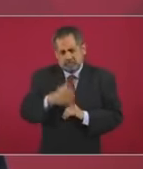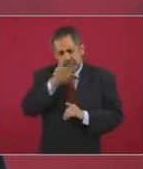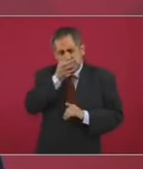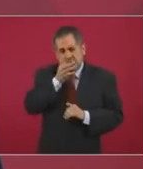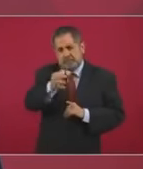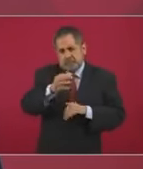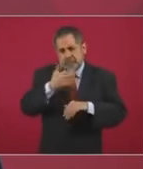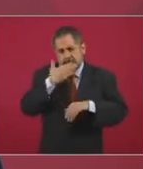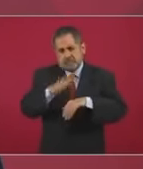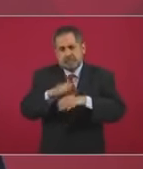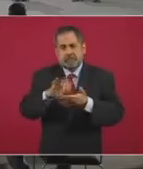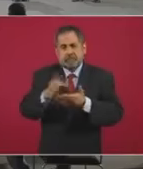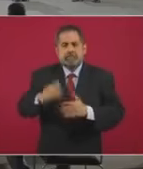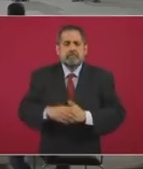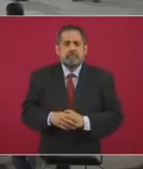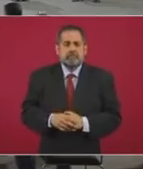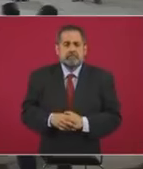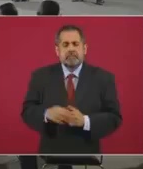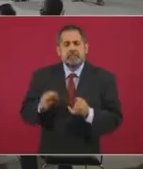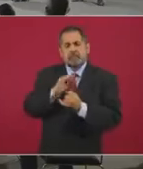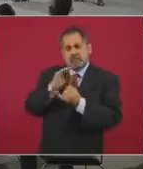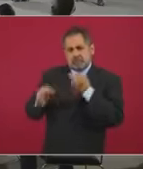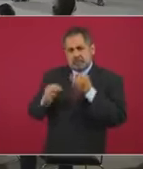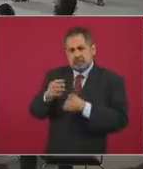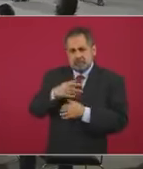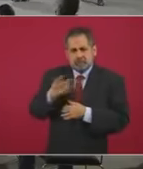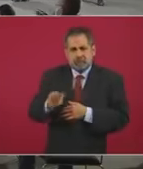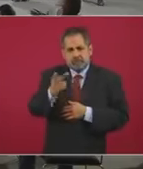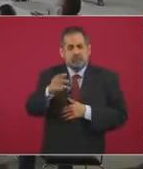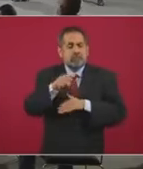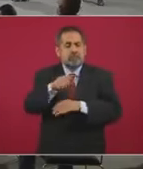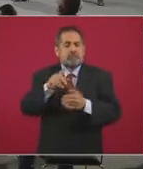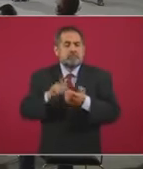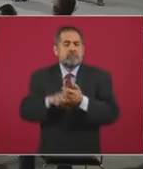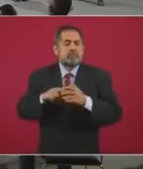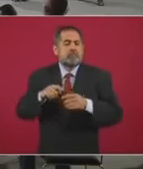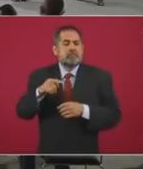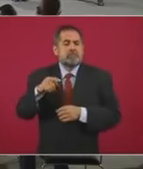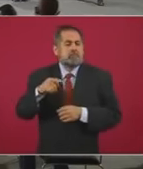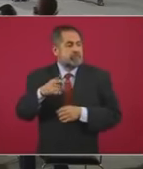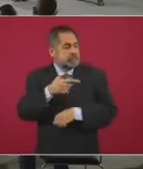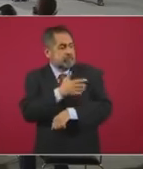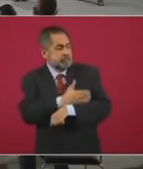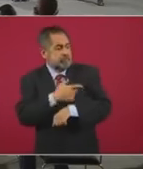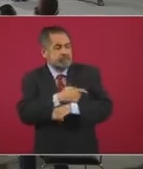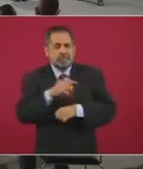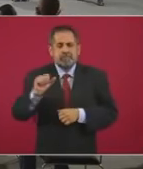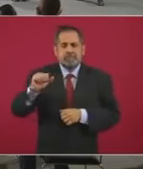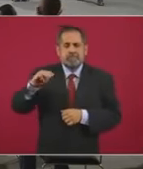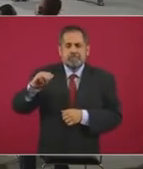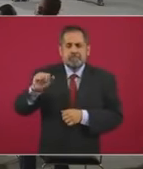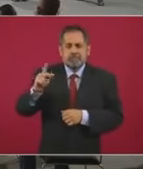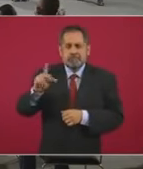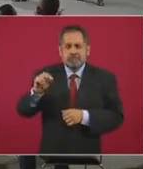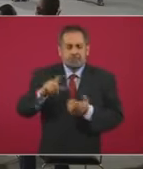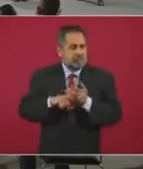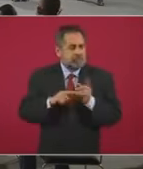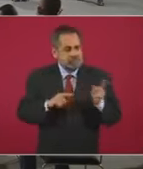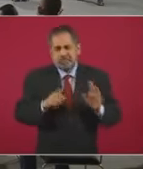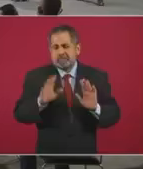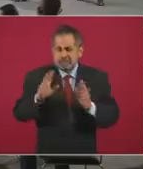yo informar. Muy bien, presidente. Y por último, mi última pregunta, que tiene que ver con la compañera, que tiene que ver con la amapola. Más allá